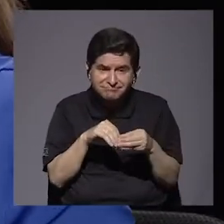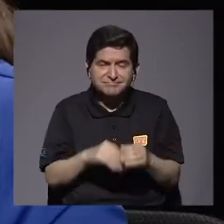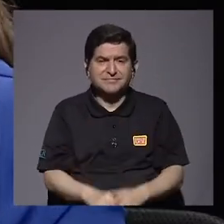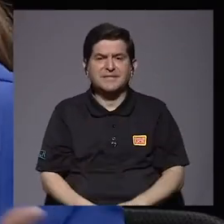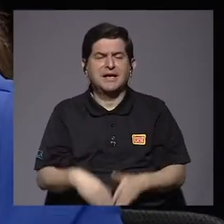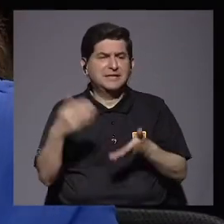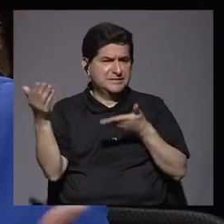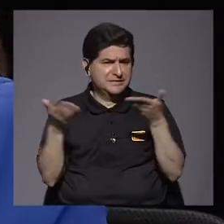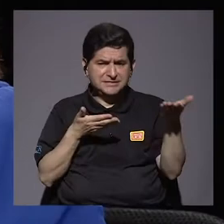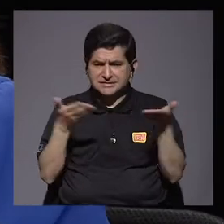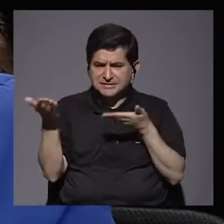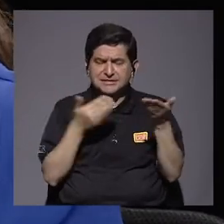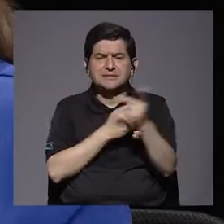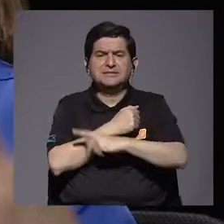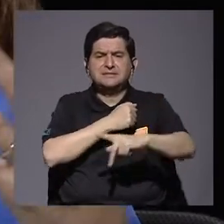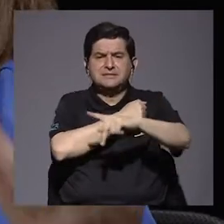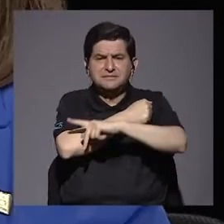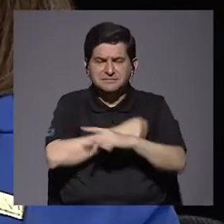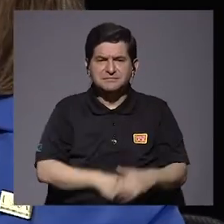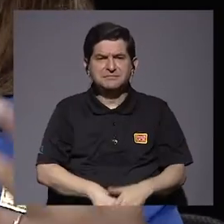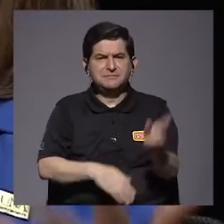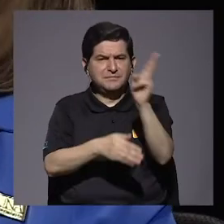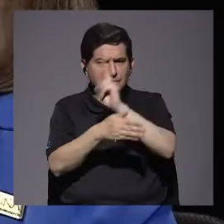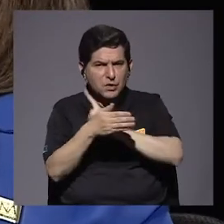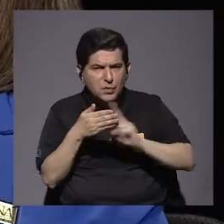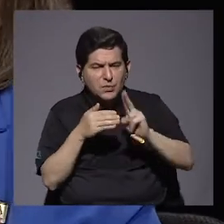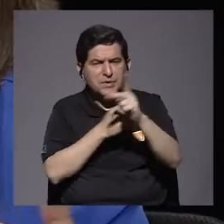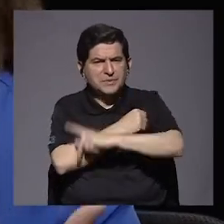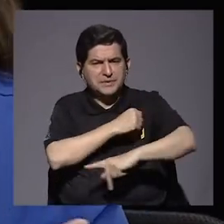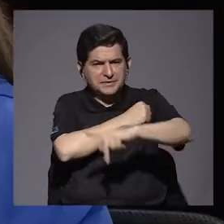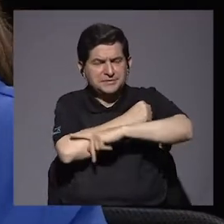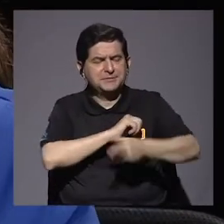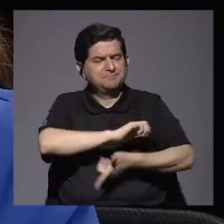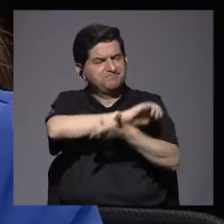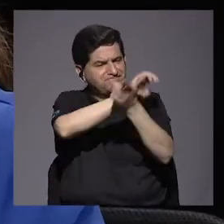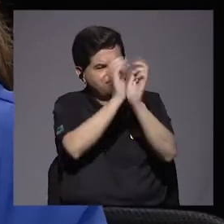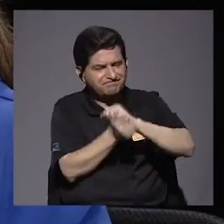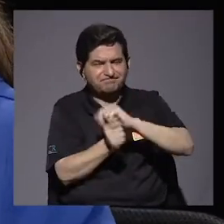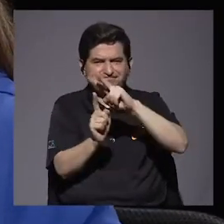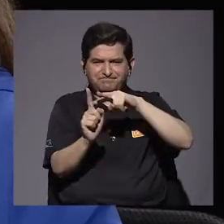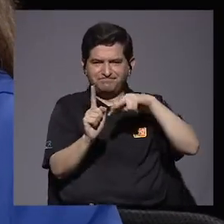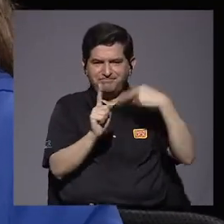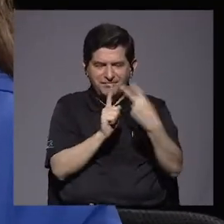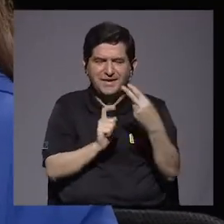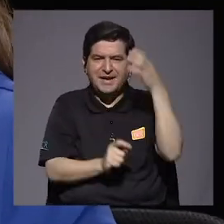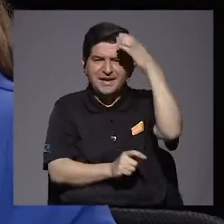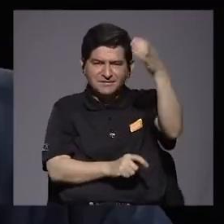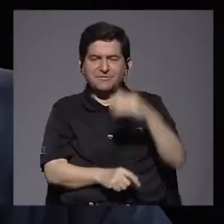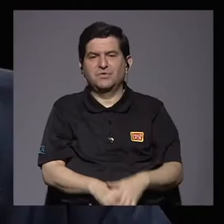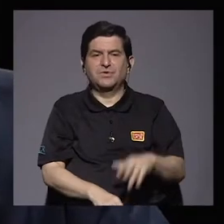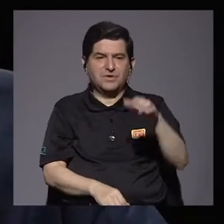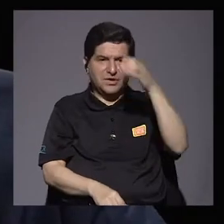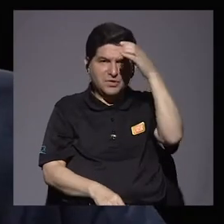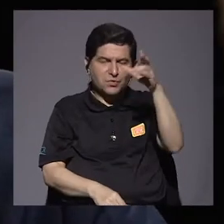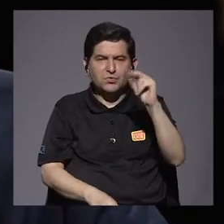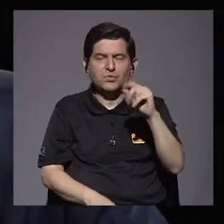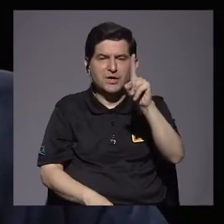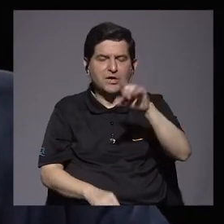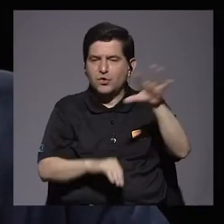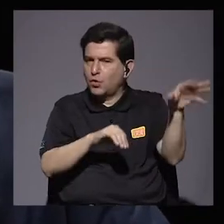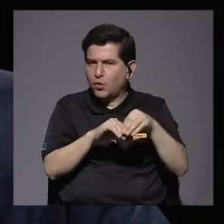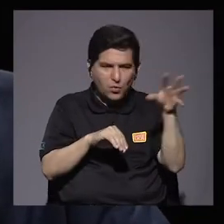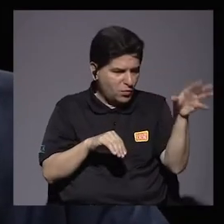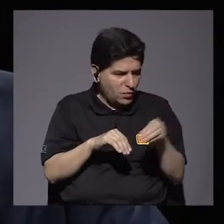da servicio al país, universidad y país deben cambiar el enfoque de cultura para que la cultura deje de ser algo